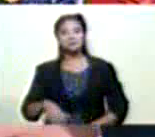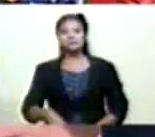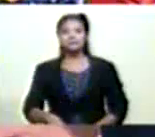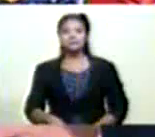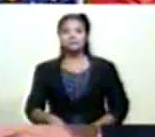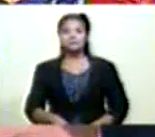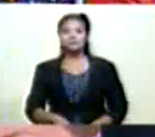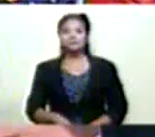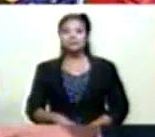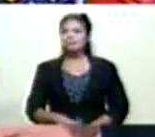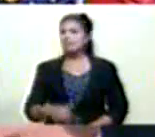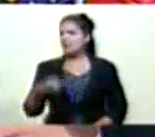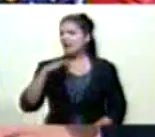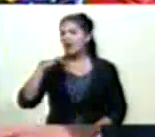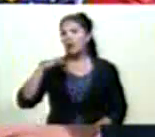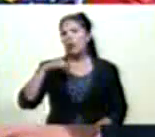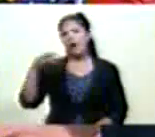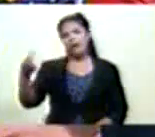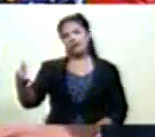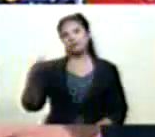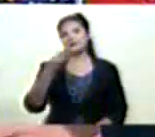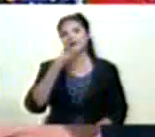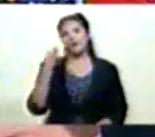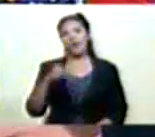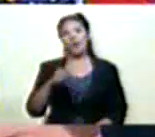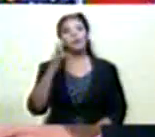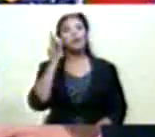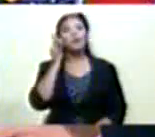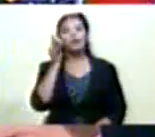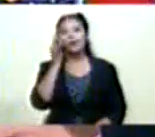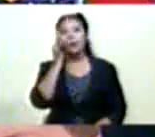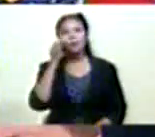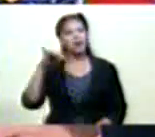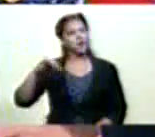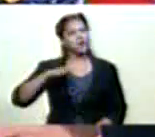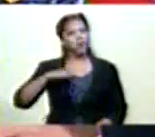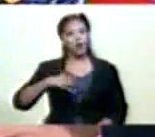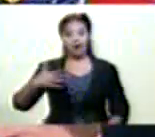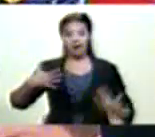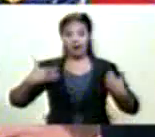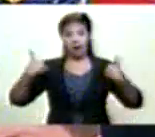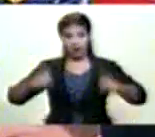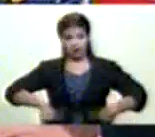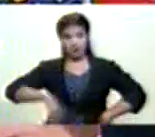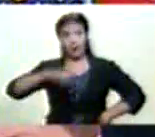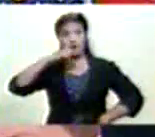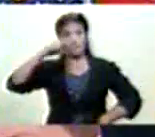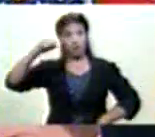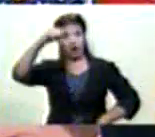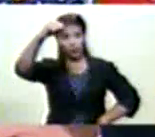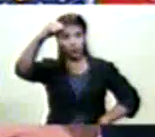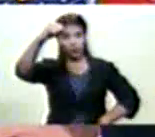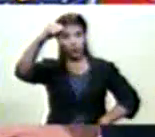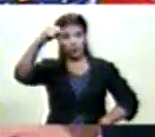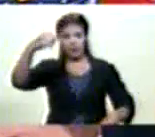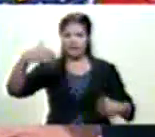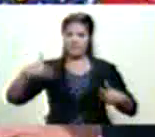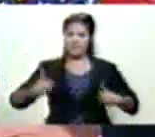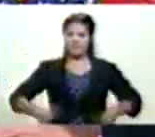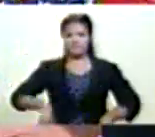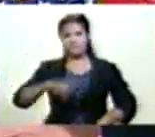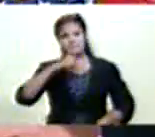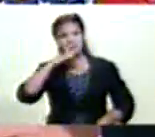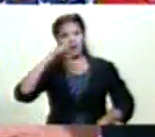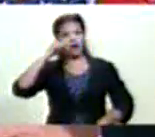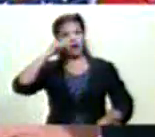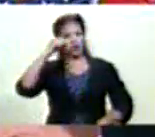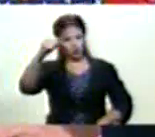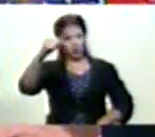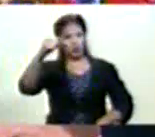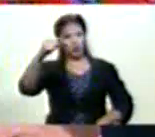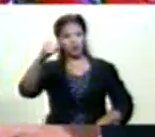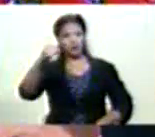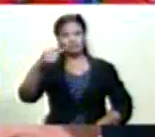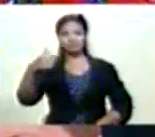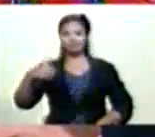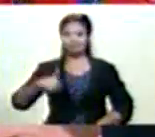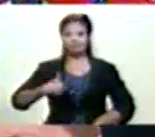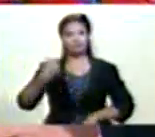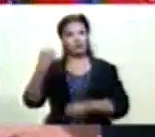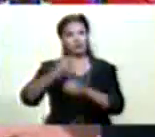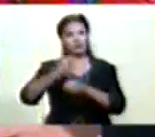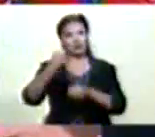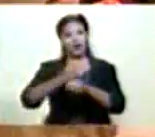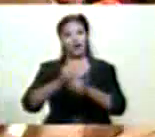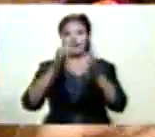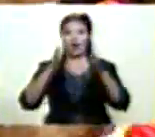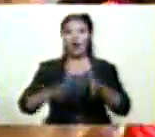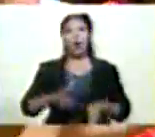que es igual a ti, muchacho, que es igual a ti, muchacha. Este maduro que está aquí, este madurito que está aquí bien maduro, es un obrero,